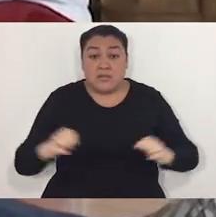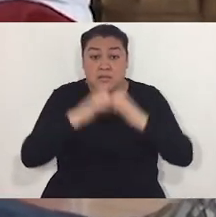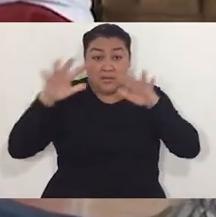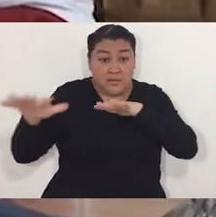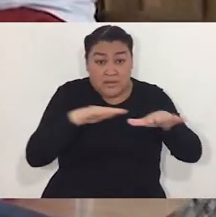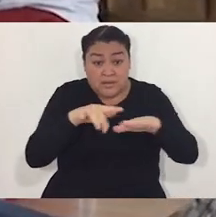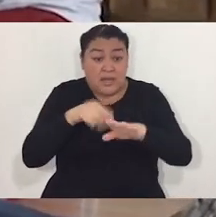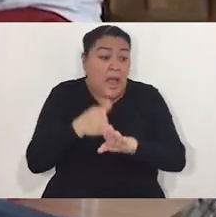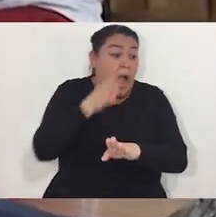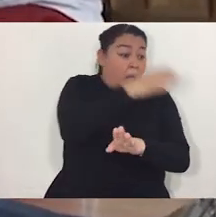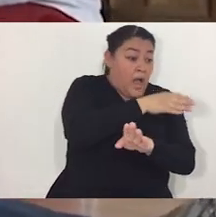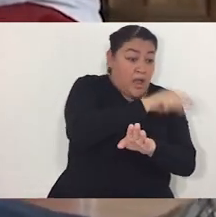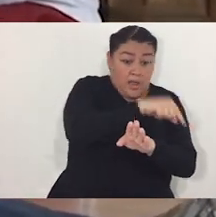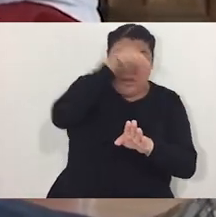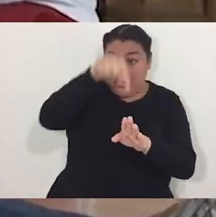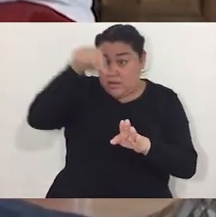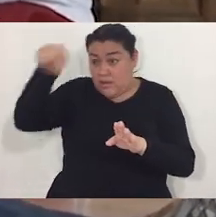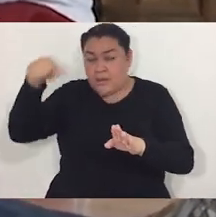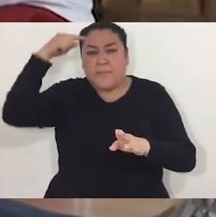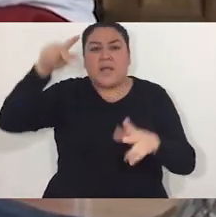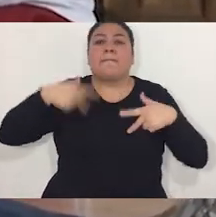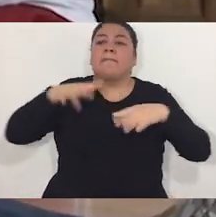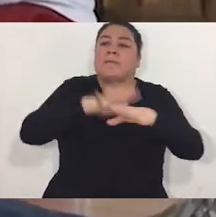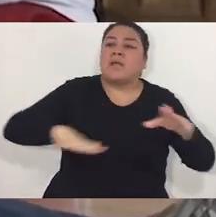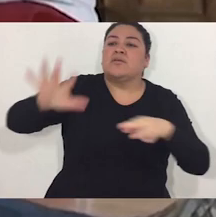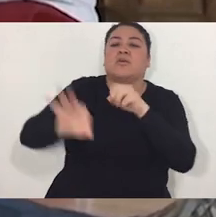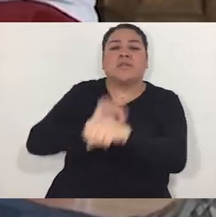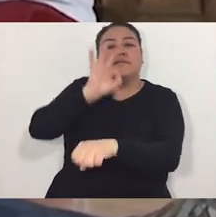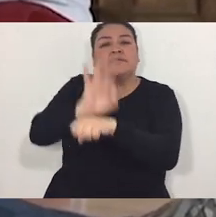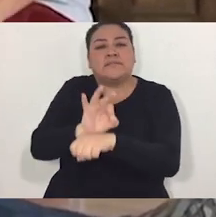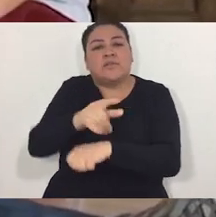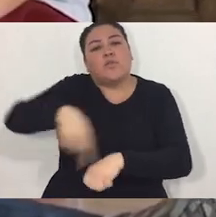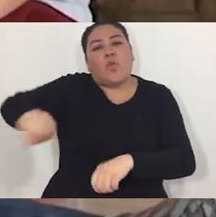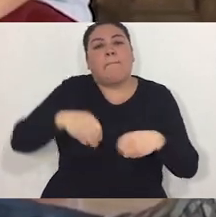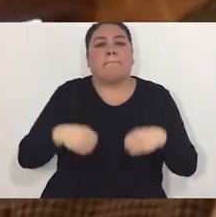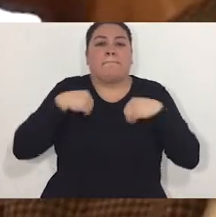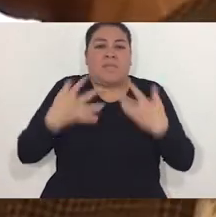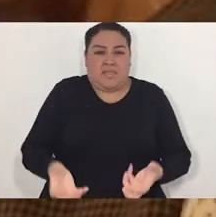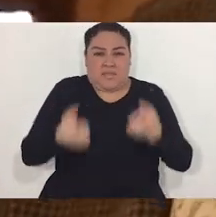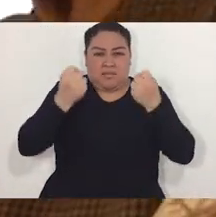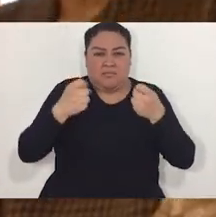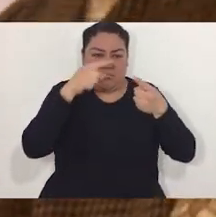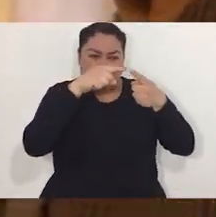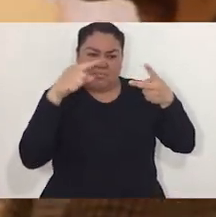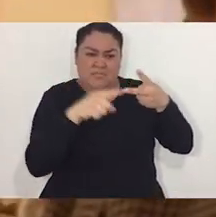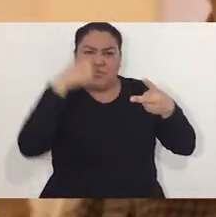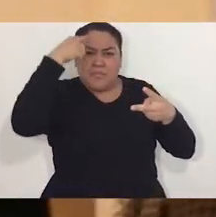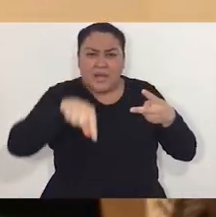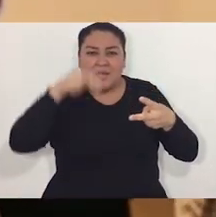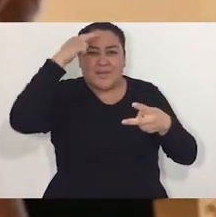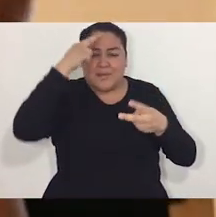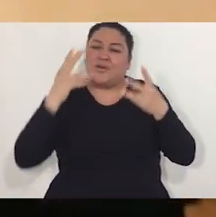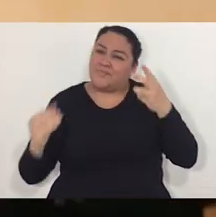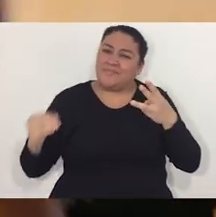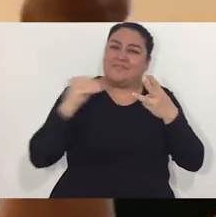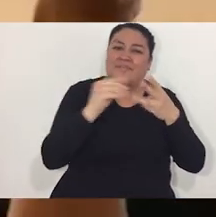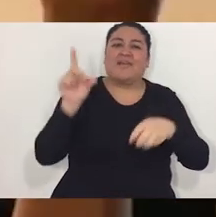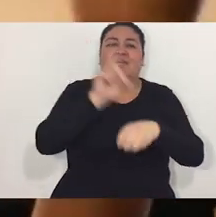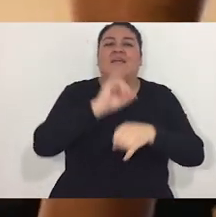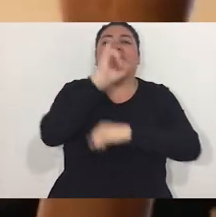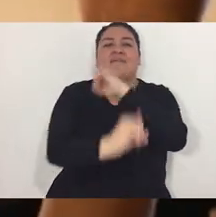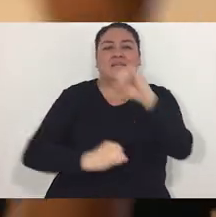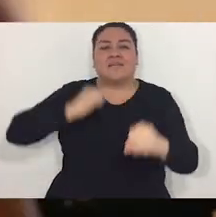sismo, con el objetivo de garantizar la seguridad e integridad de todas las personas. Ambas medidas se suman a la primera conmemoración del Día